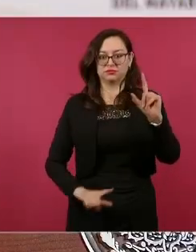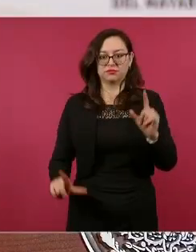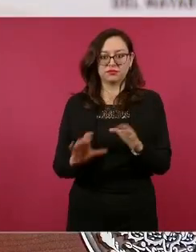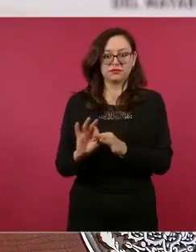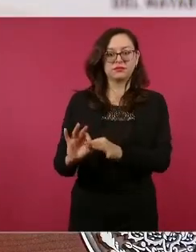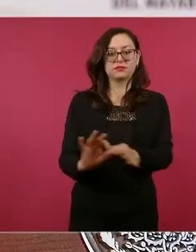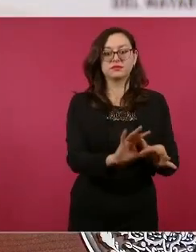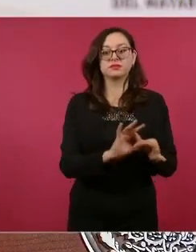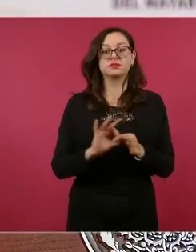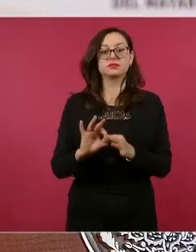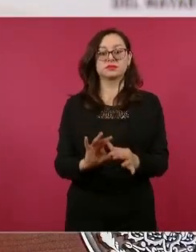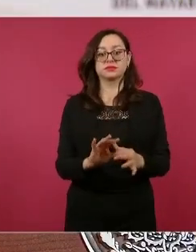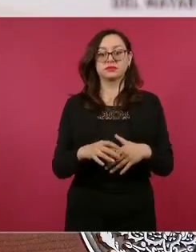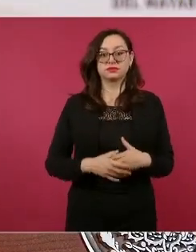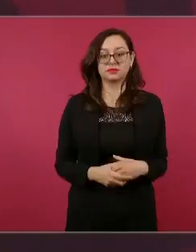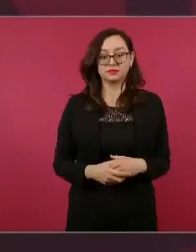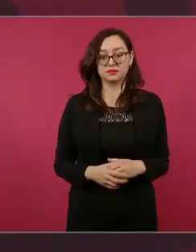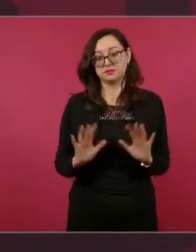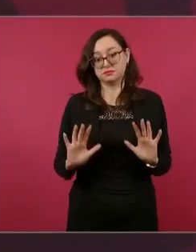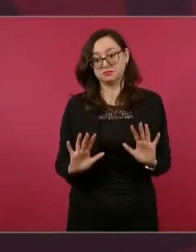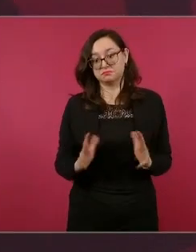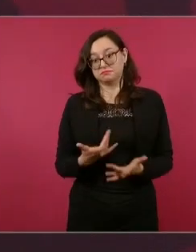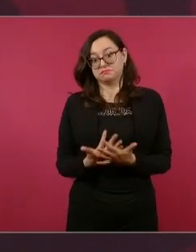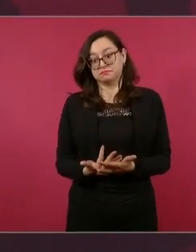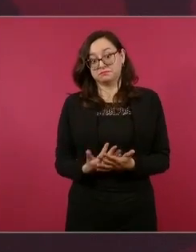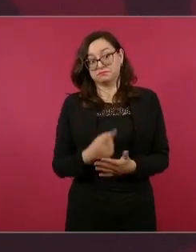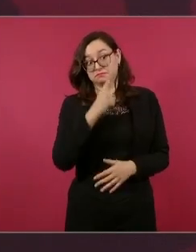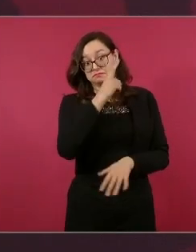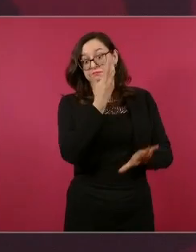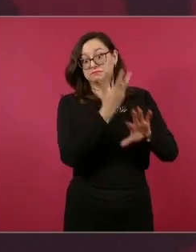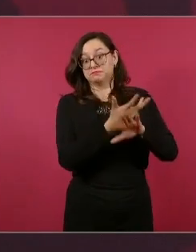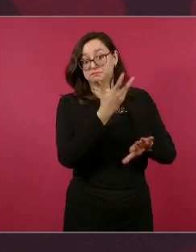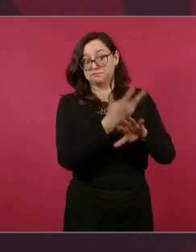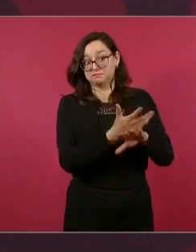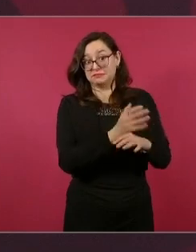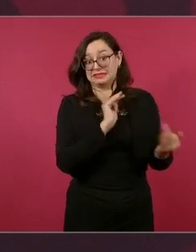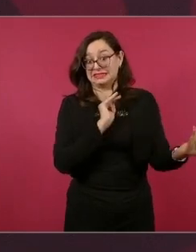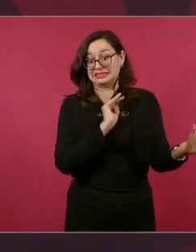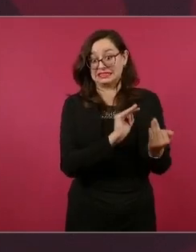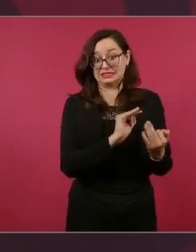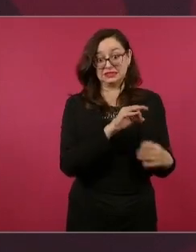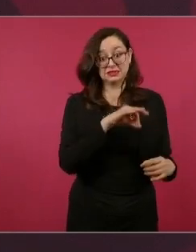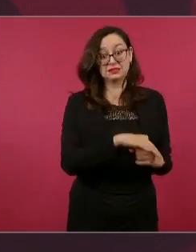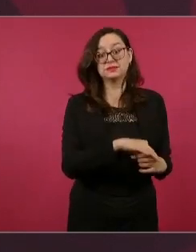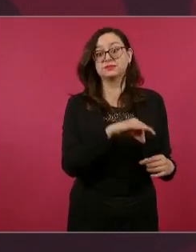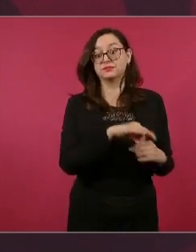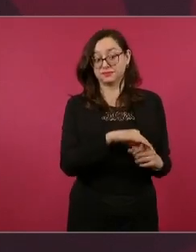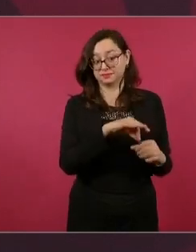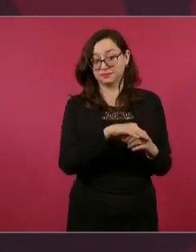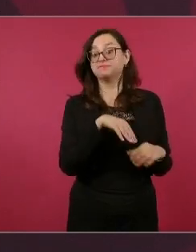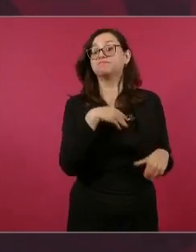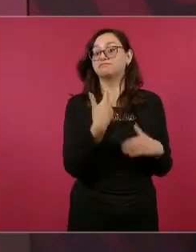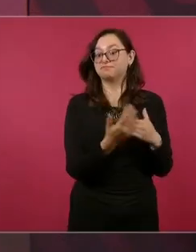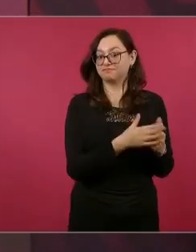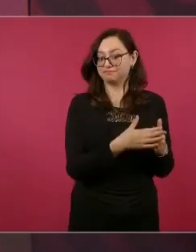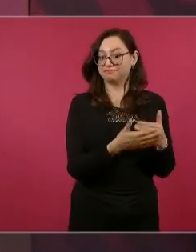Ahora vienen las elecciones en Estados Unidos y siempre, ya saben ustedes cómo son las elecciones,